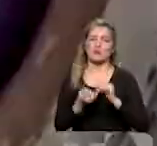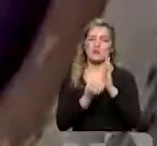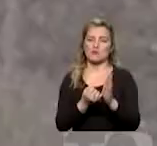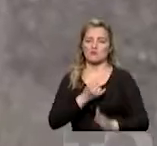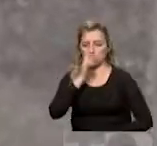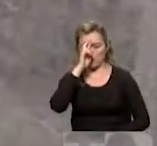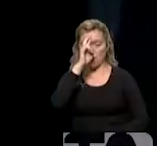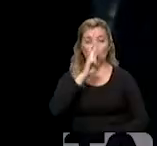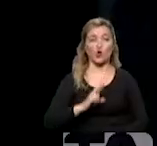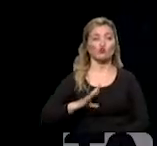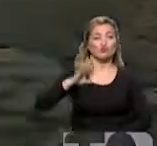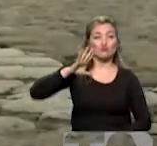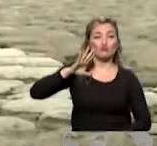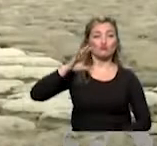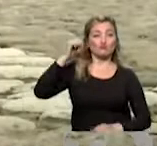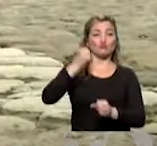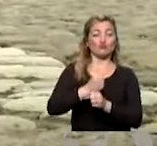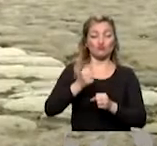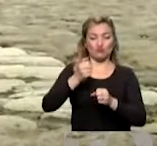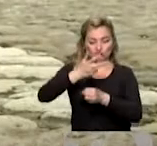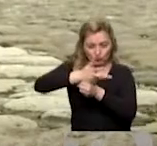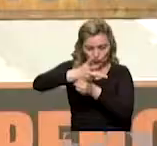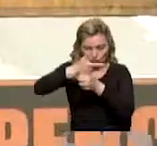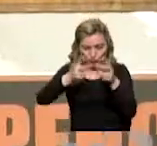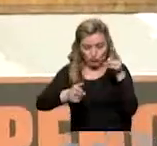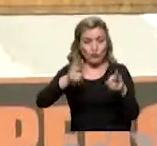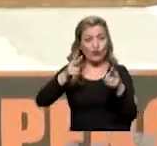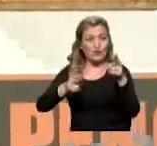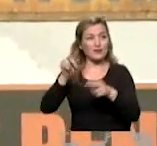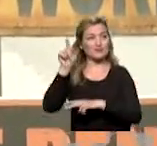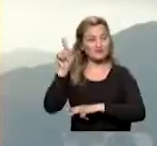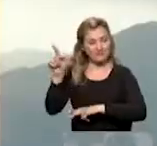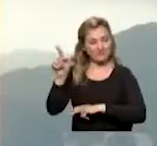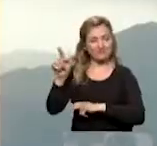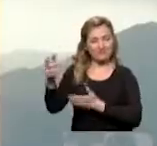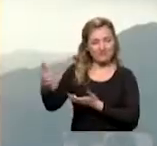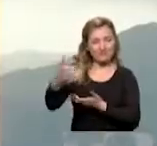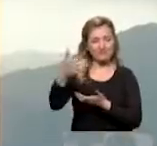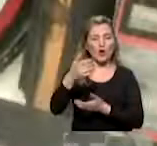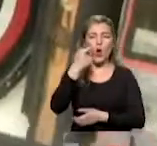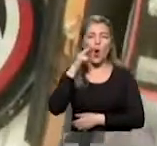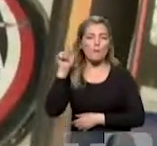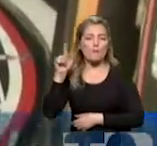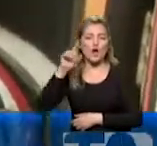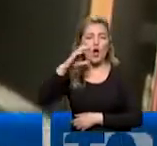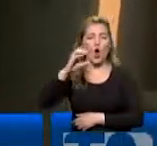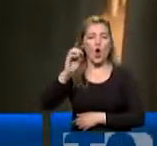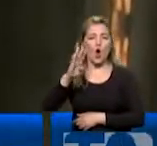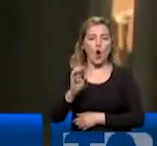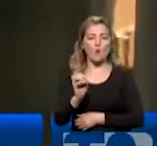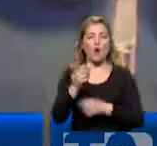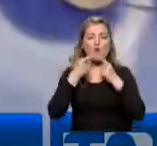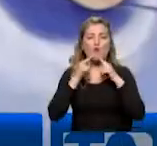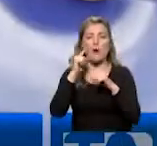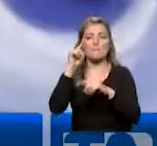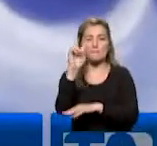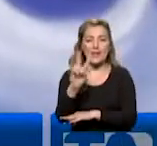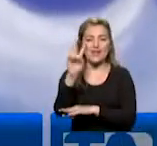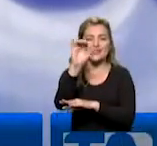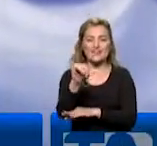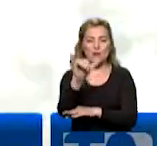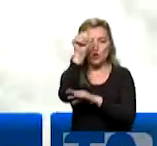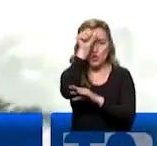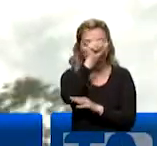orgullo. El trabajo audiovisual de la National Geographic, recopilado por Cristóbal Cubo, será reproducido este viernes,